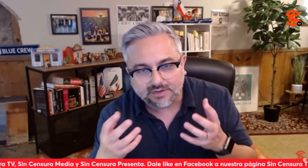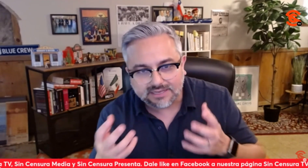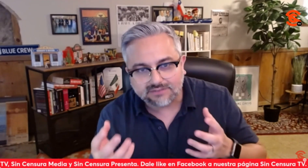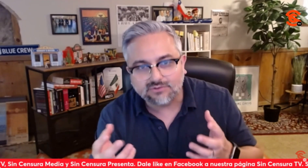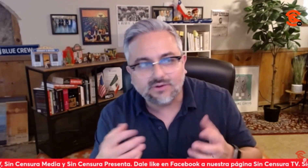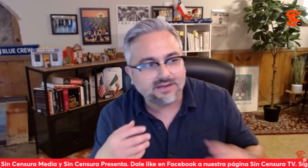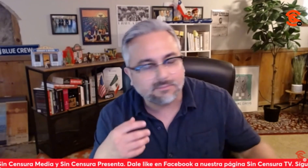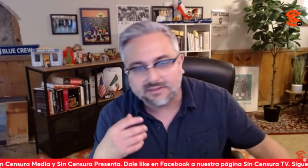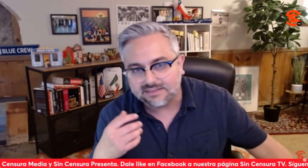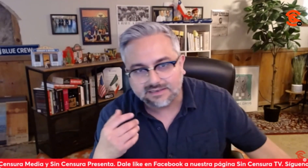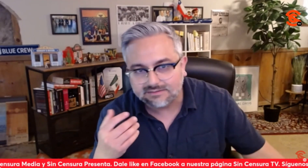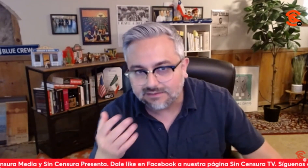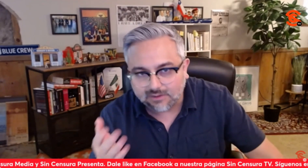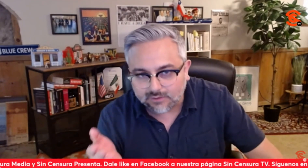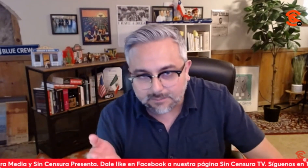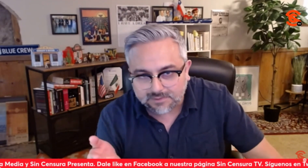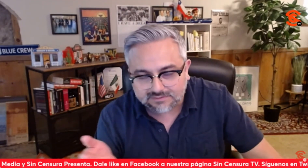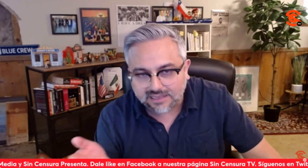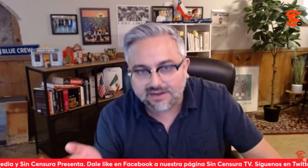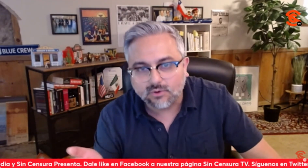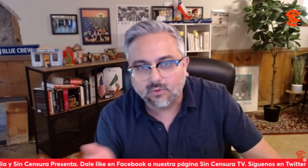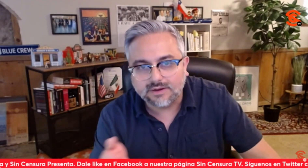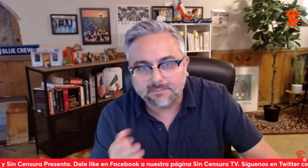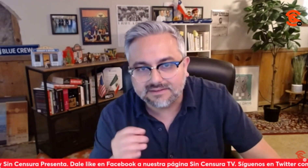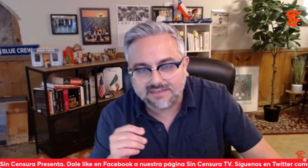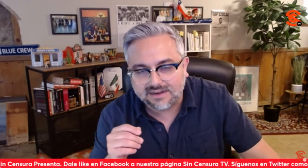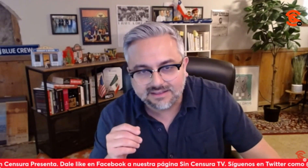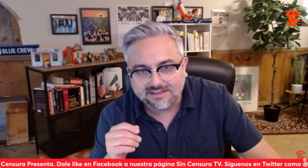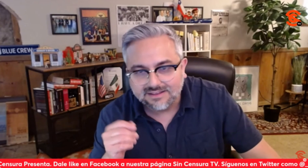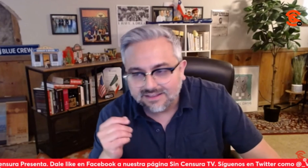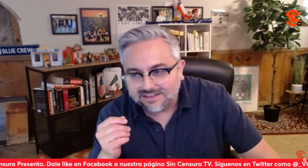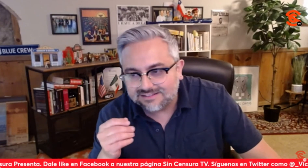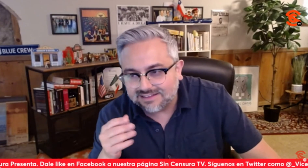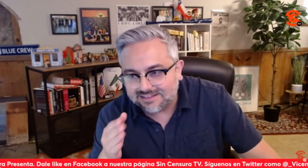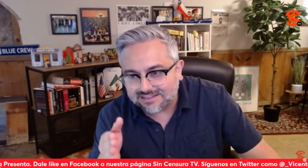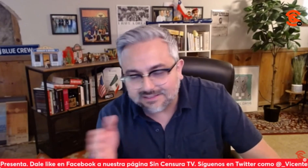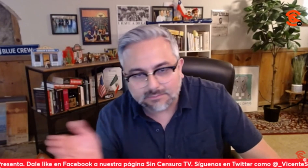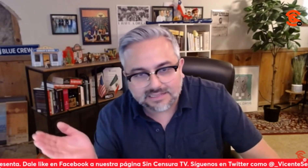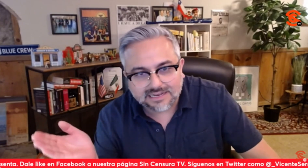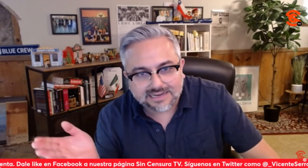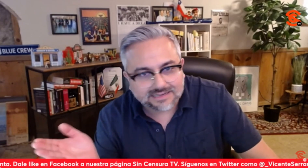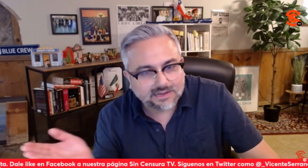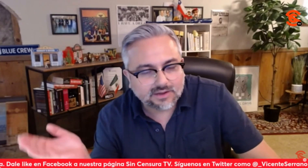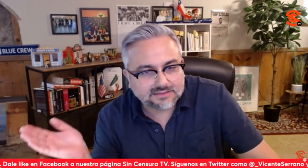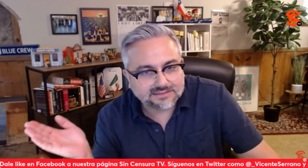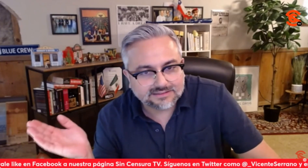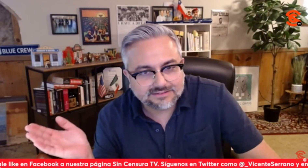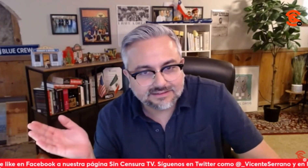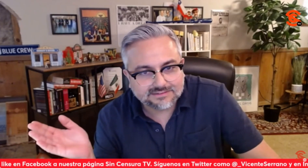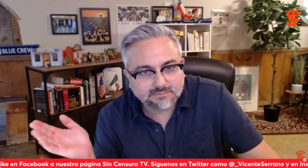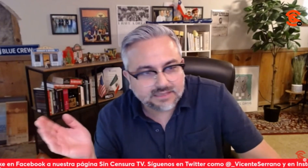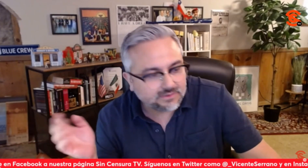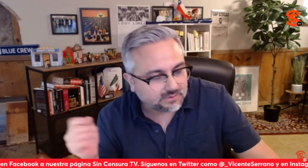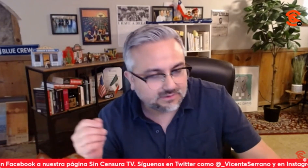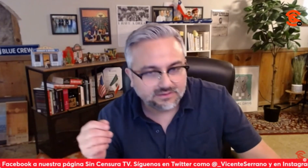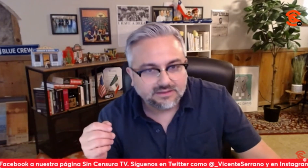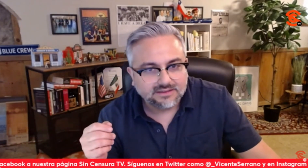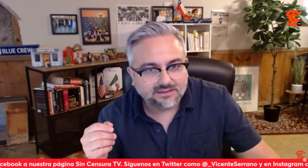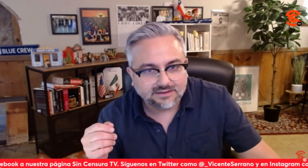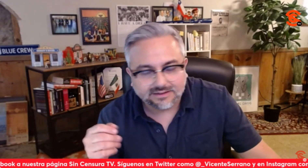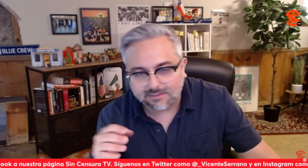de comunicación que le pertenecen a un empresario o una empresaria, que es la que determina la línea o la tendencia de ese